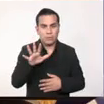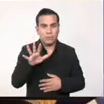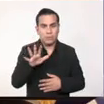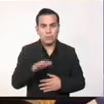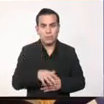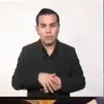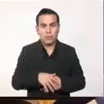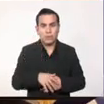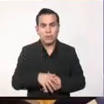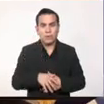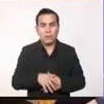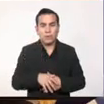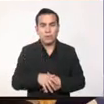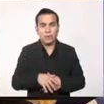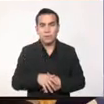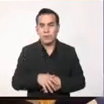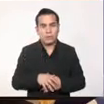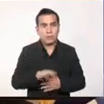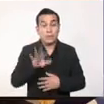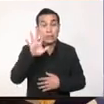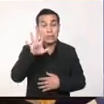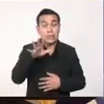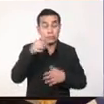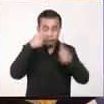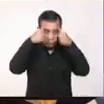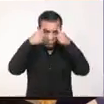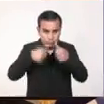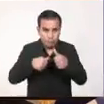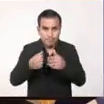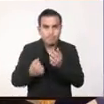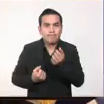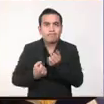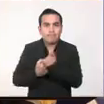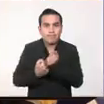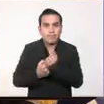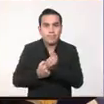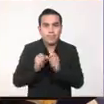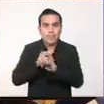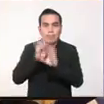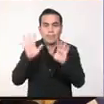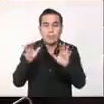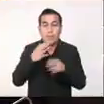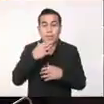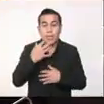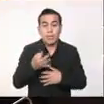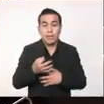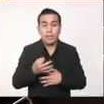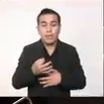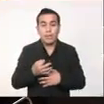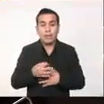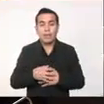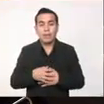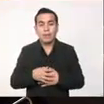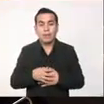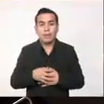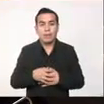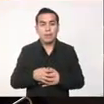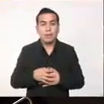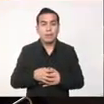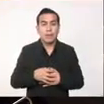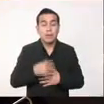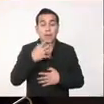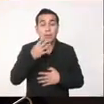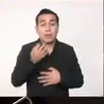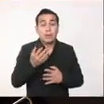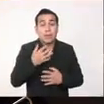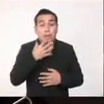y no pueden ser 5 médicos y que uno diga que no y 4 digan que sí. Tienen que ser 5 médicos y los 5 tienen que ser unánimes. Le pone superar